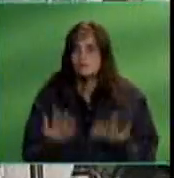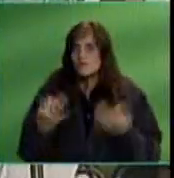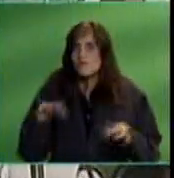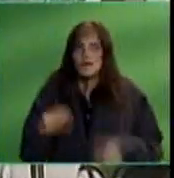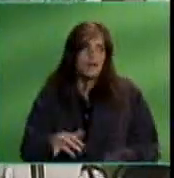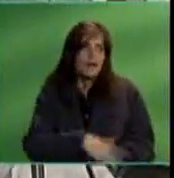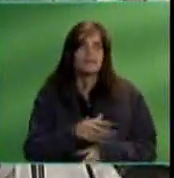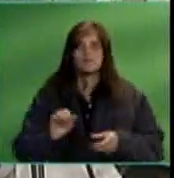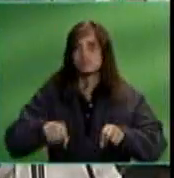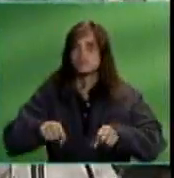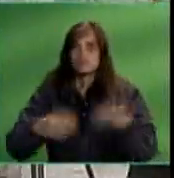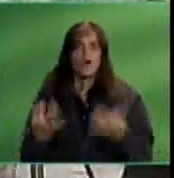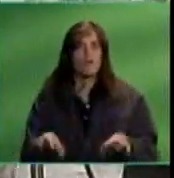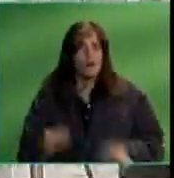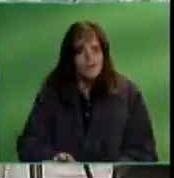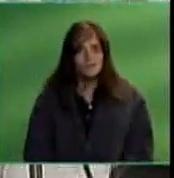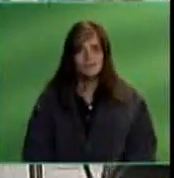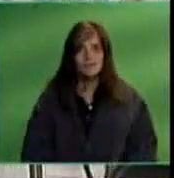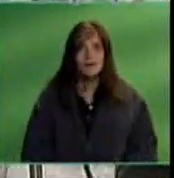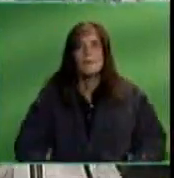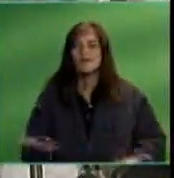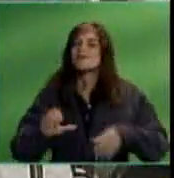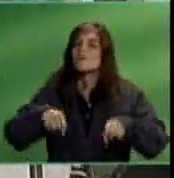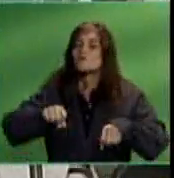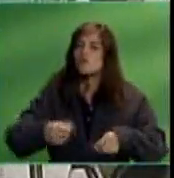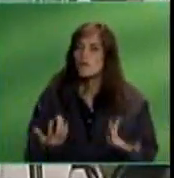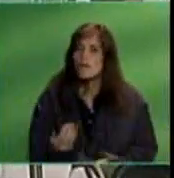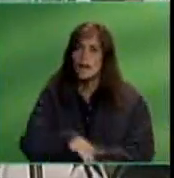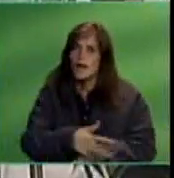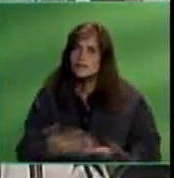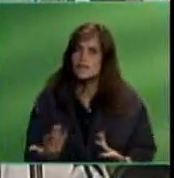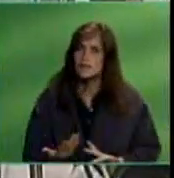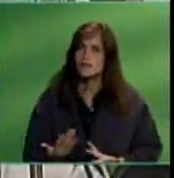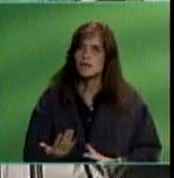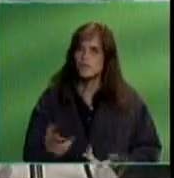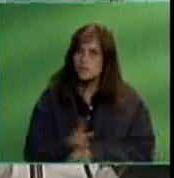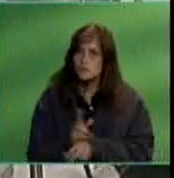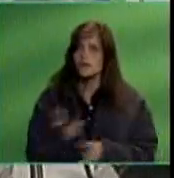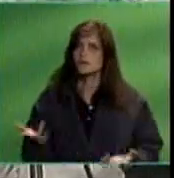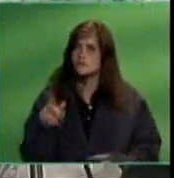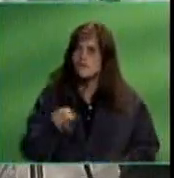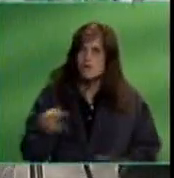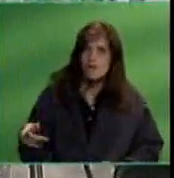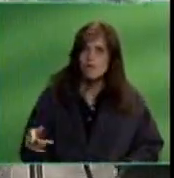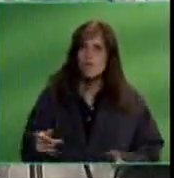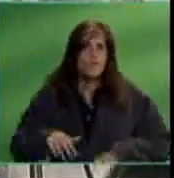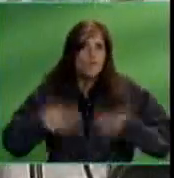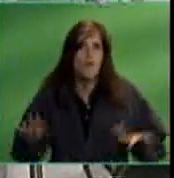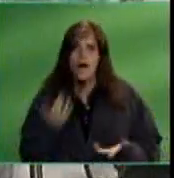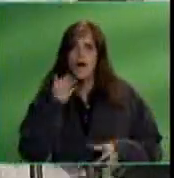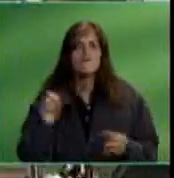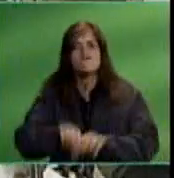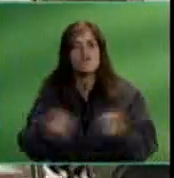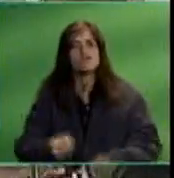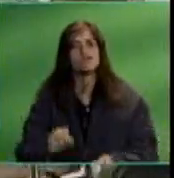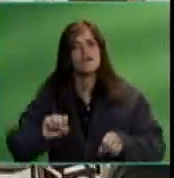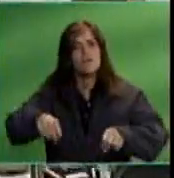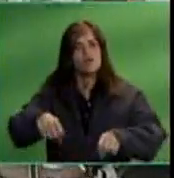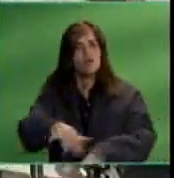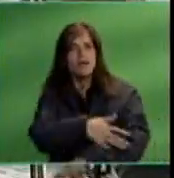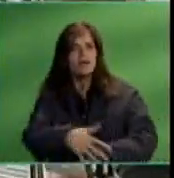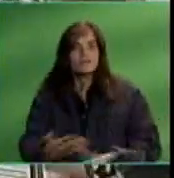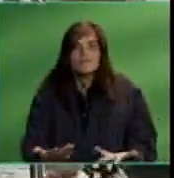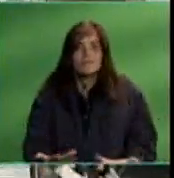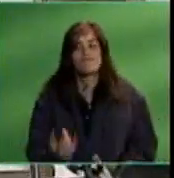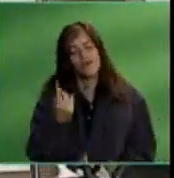tienen que pasar por las calles Para qué son las motos no son para andar por las calles Cuál es el hecho de violencia que unas motos anden por las calles